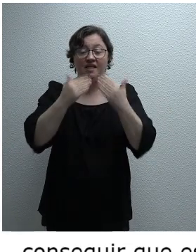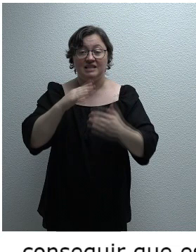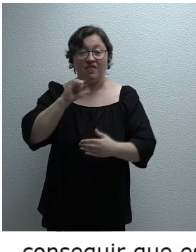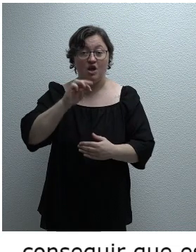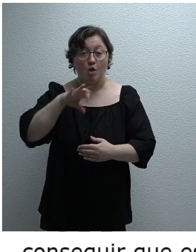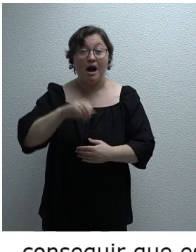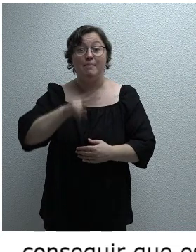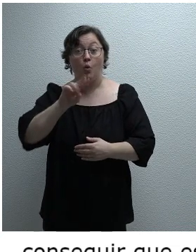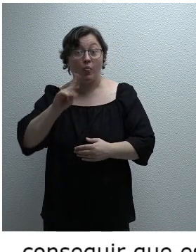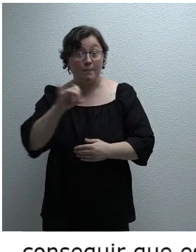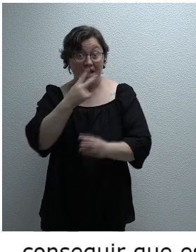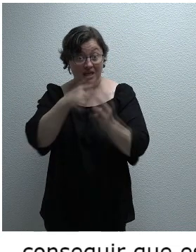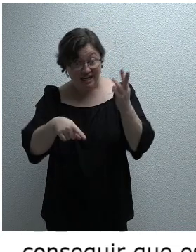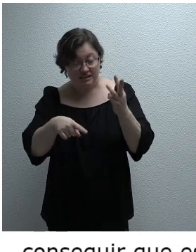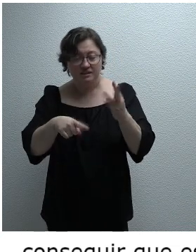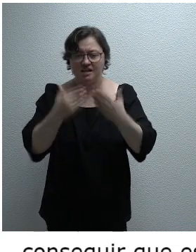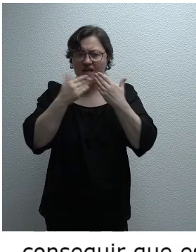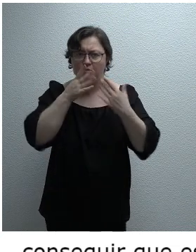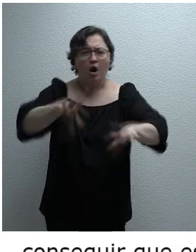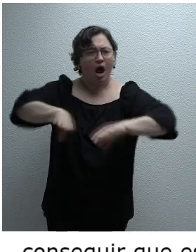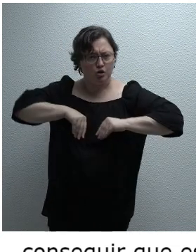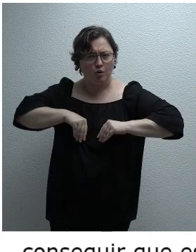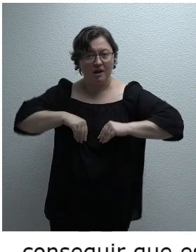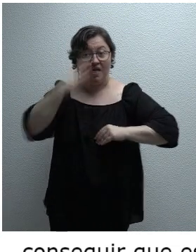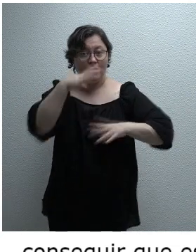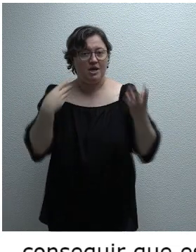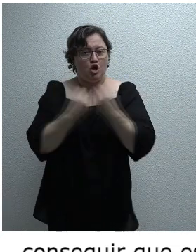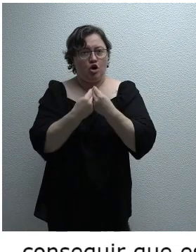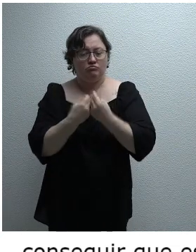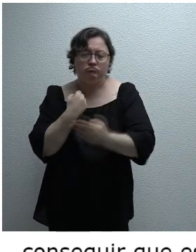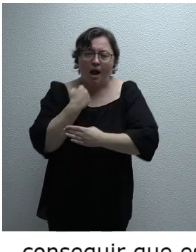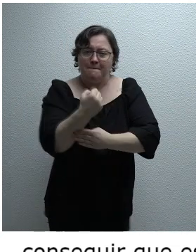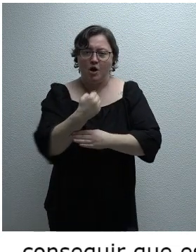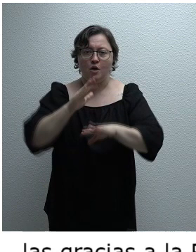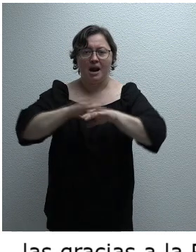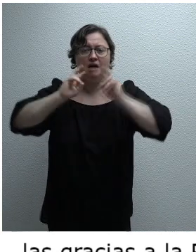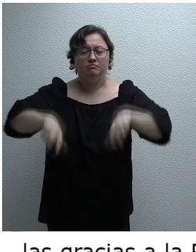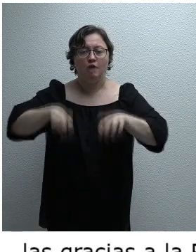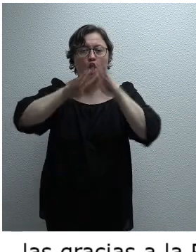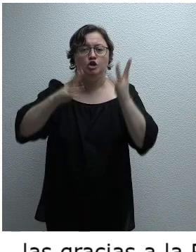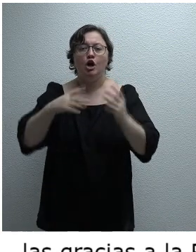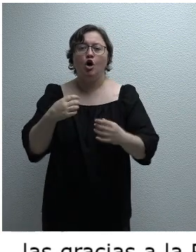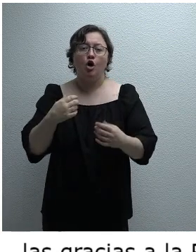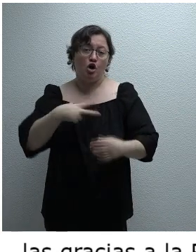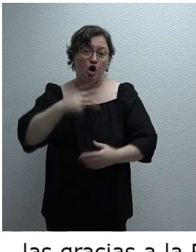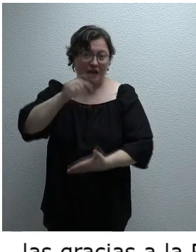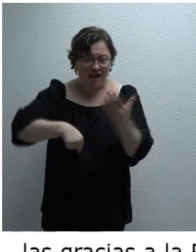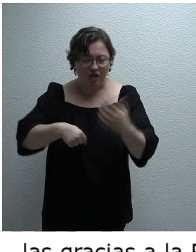CEOMA y a UDP por hacer suya, ¿no? Por complementarnos con el CERMI en este planteamiento, al Consejo General del Notariado